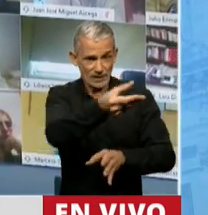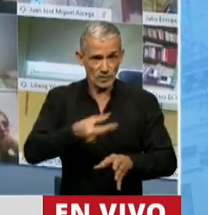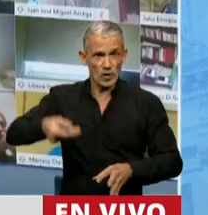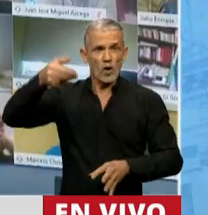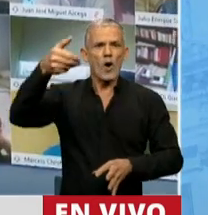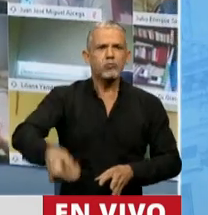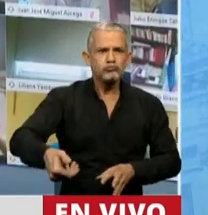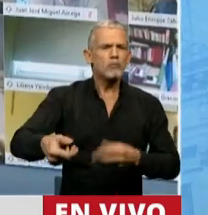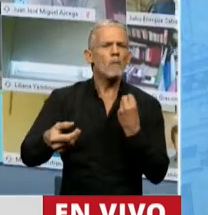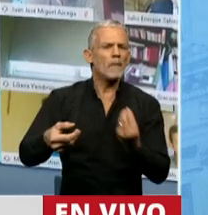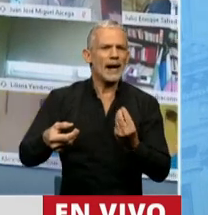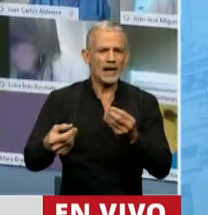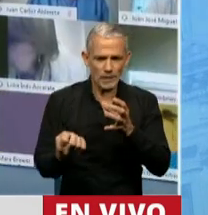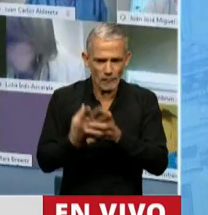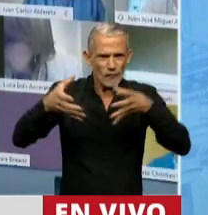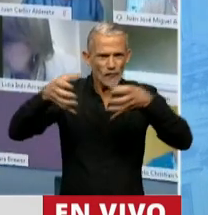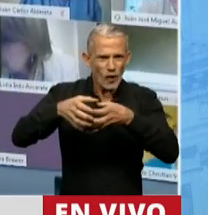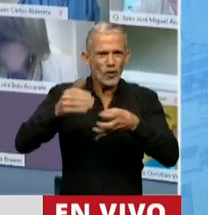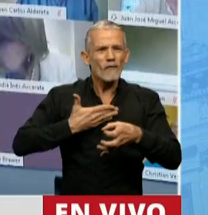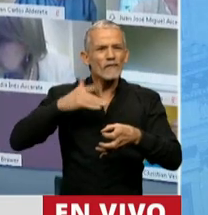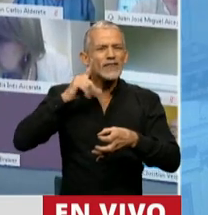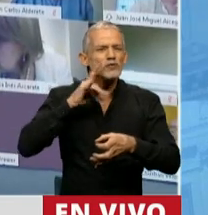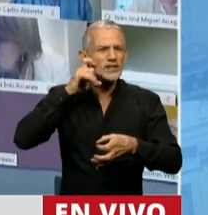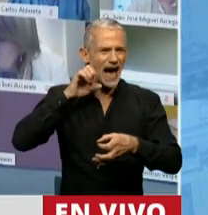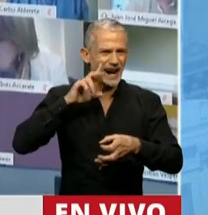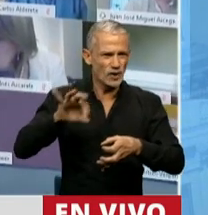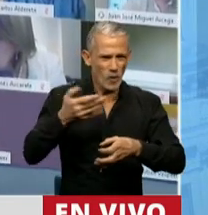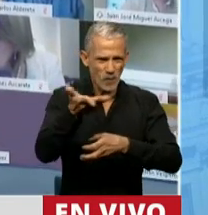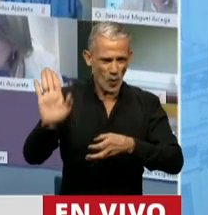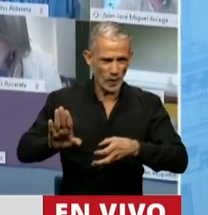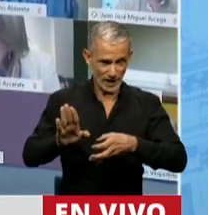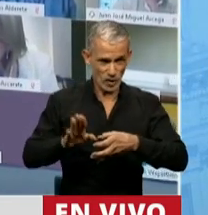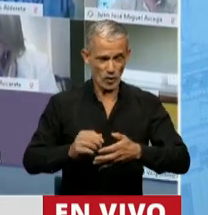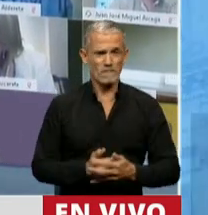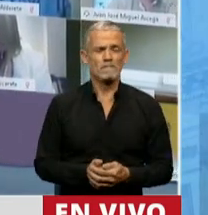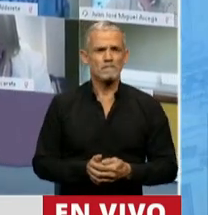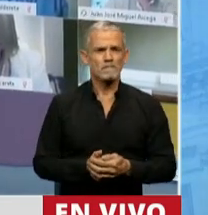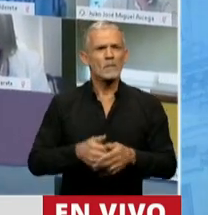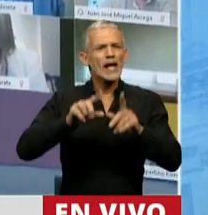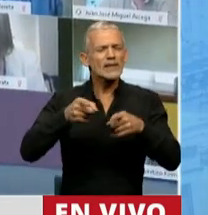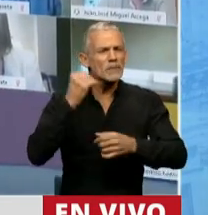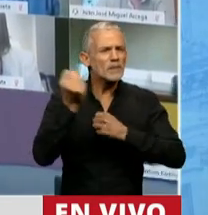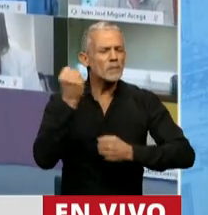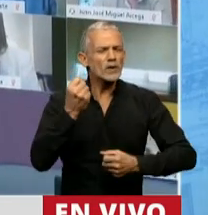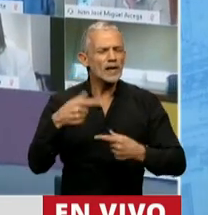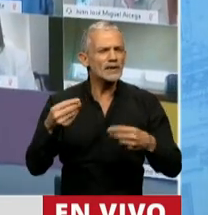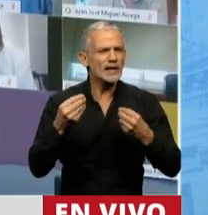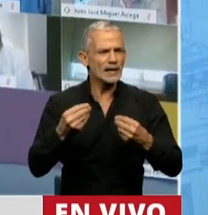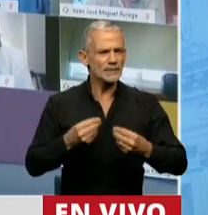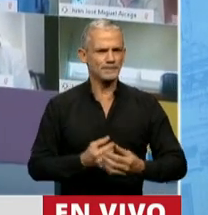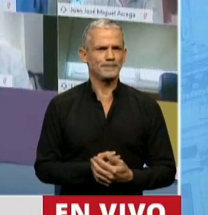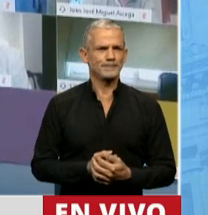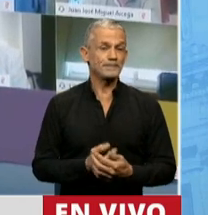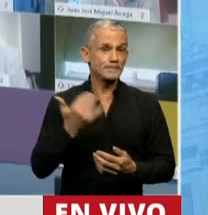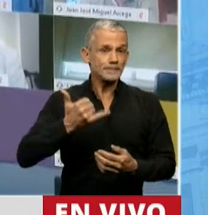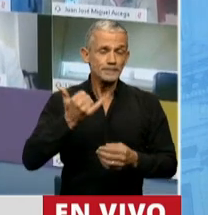100 mil millones de pesos, en la constitución de este Fondo Fiduciario Público. Quiero destacar que